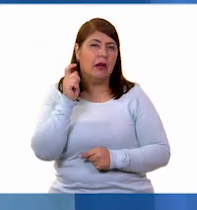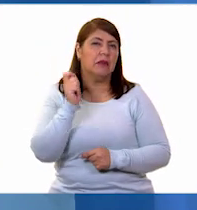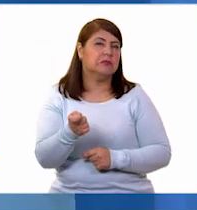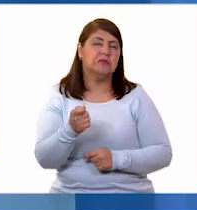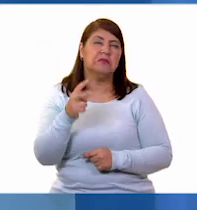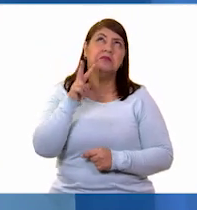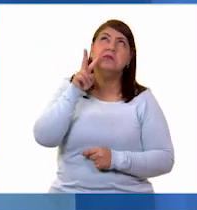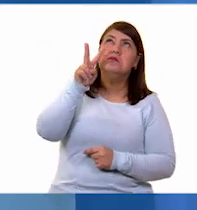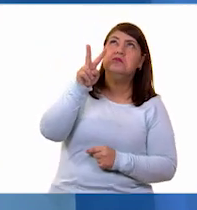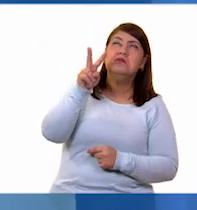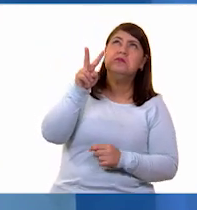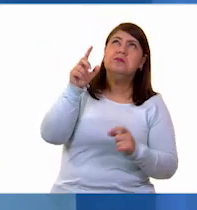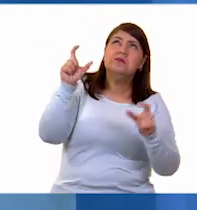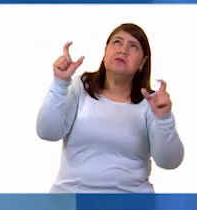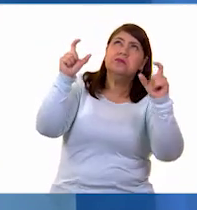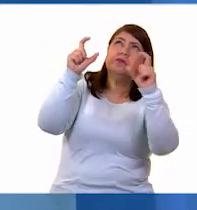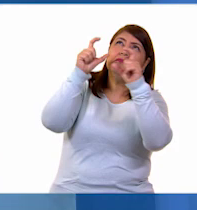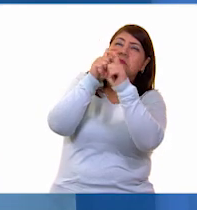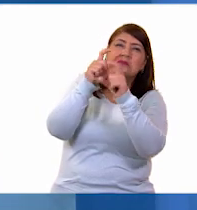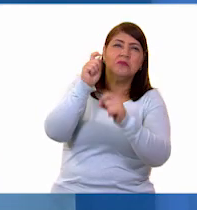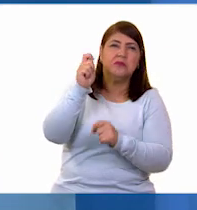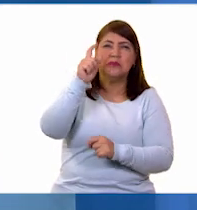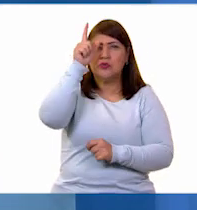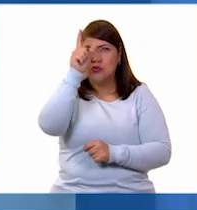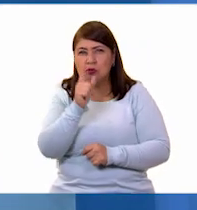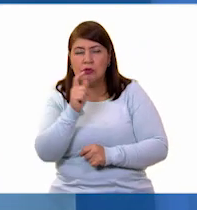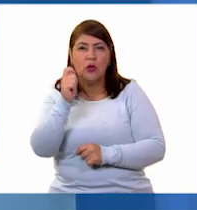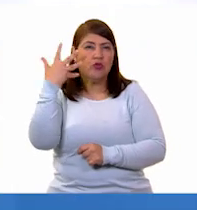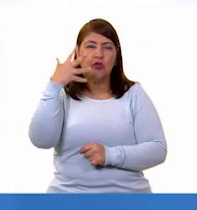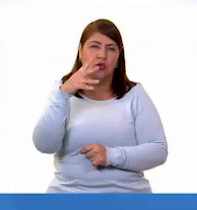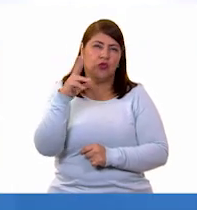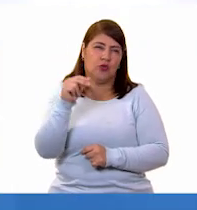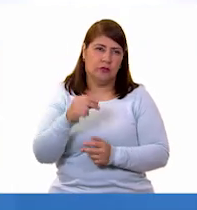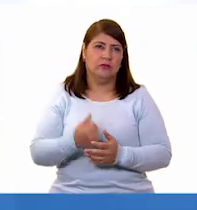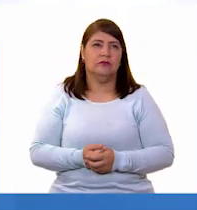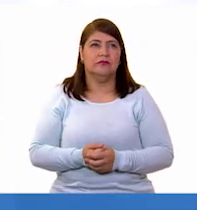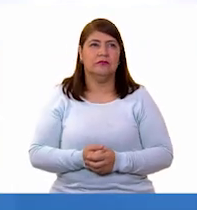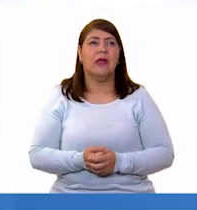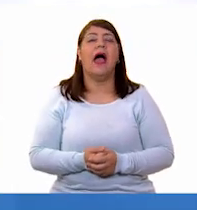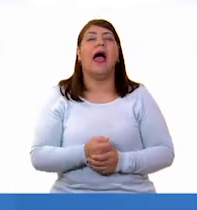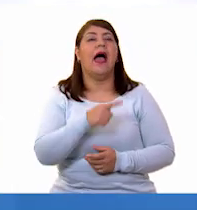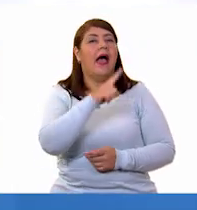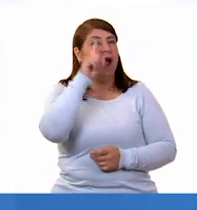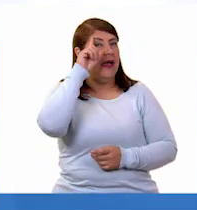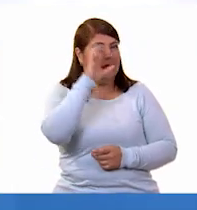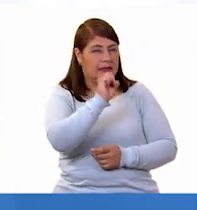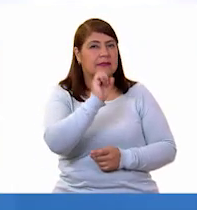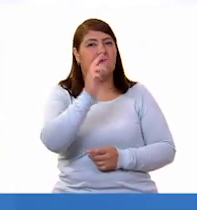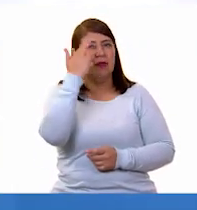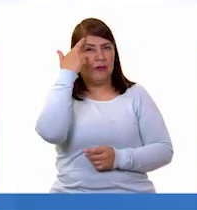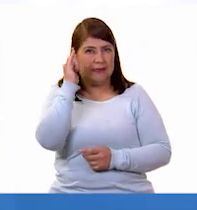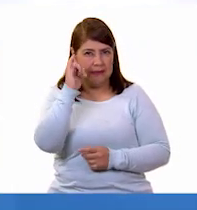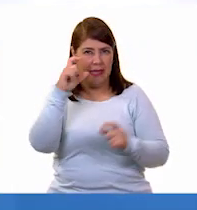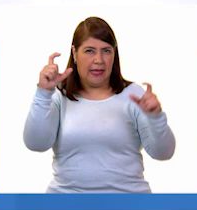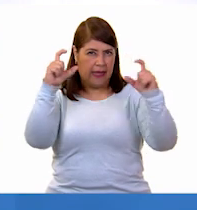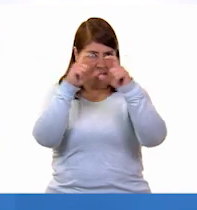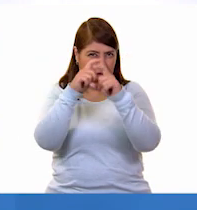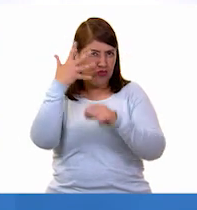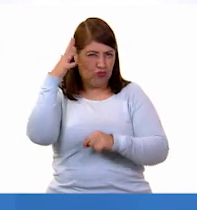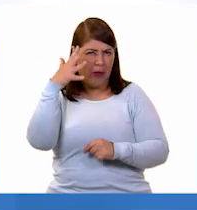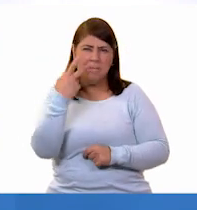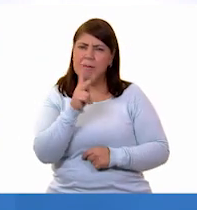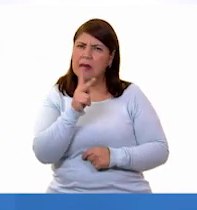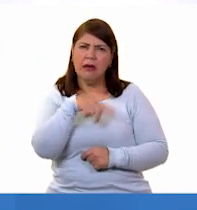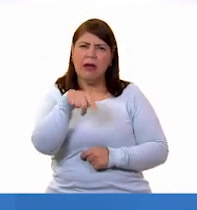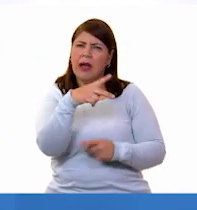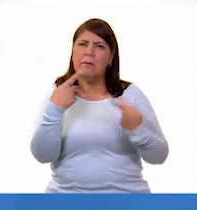no se vio la ocultación total del sol por la luna. Por supuesto que recuerdo ese eclipse solar, maestro. Pero, ¿cómo se enteró